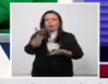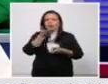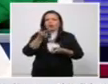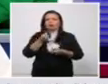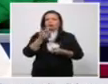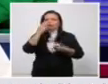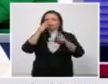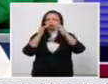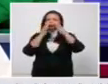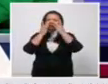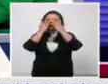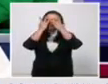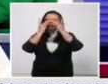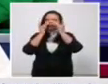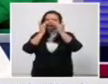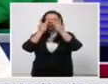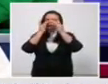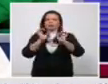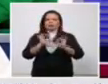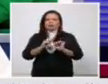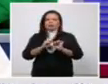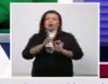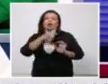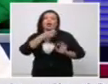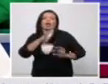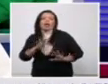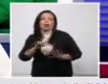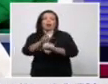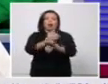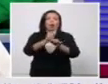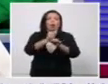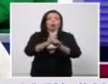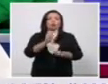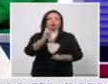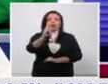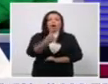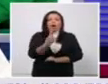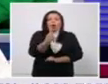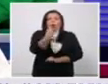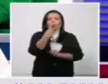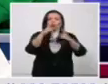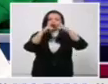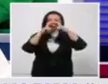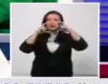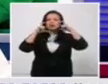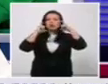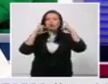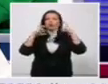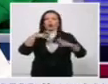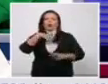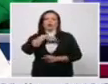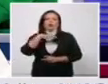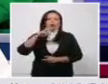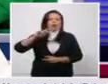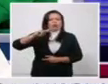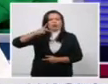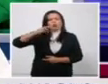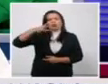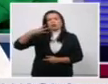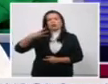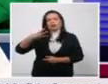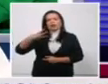nasobuco, una sola mascarilla, como le llaman, que tenga doble o triple capa, que esto